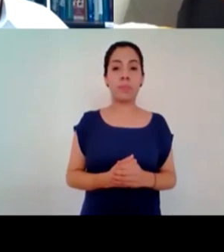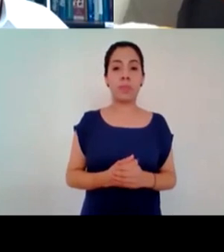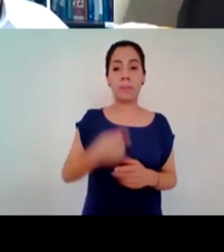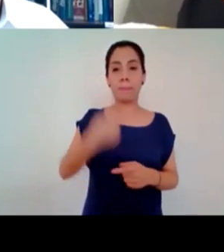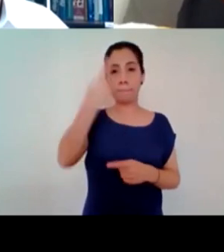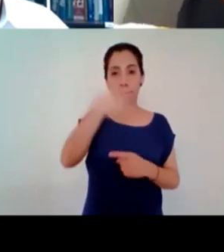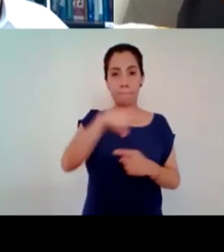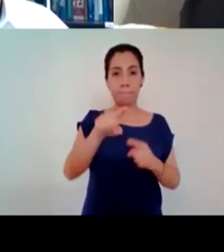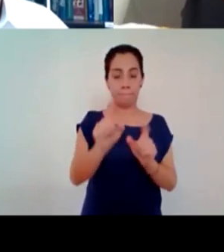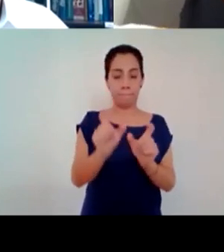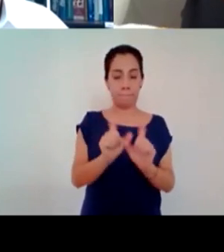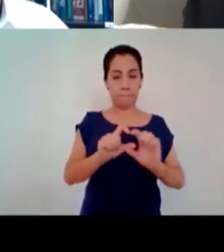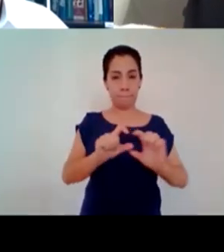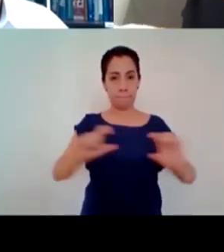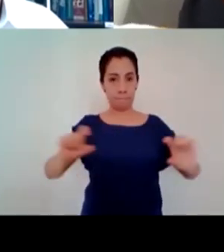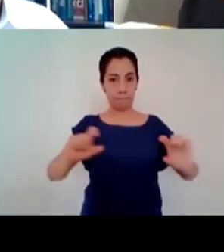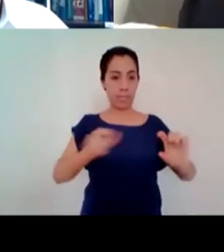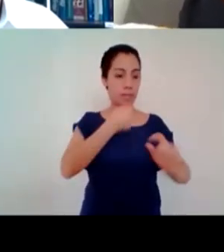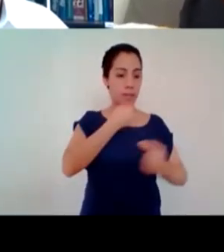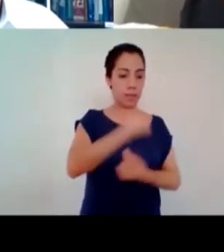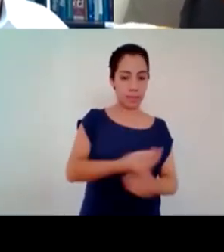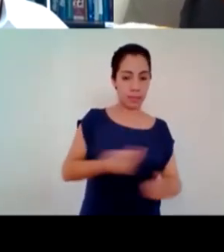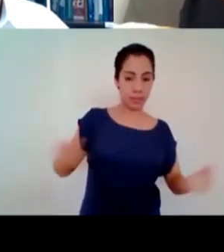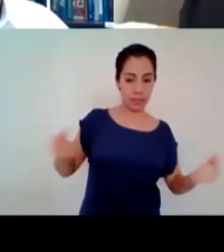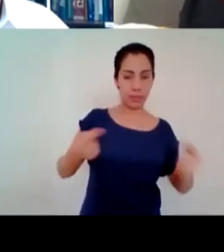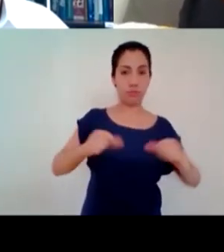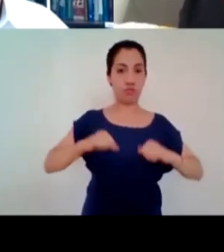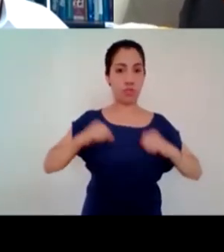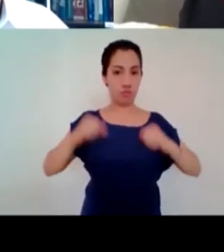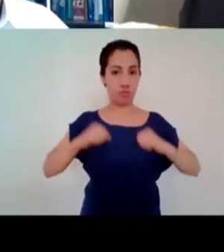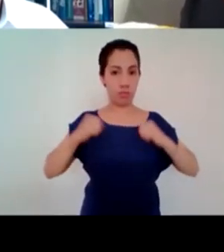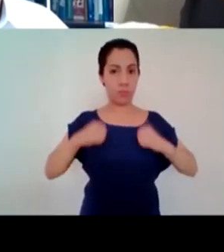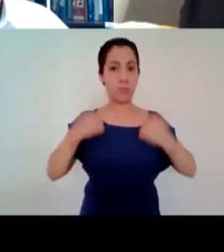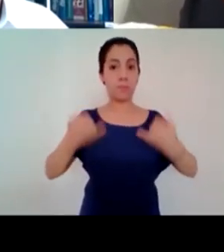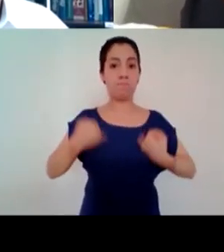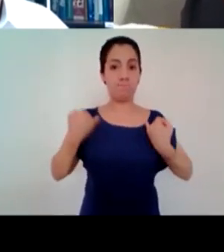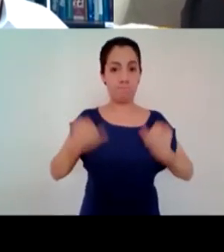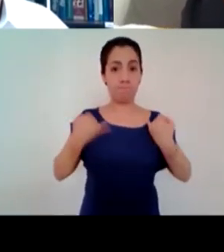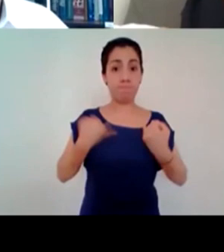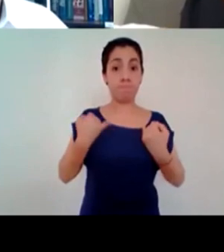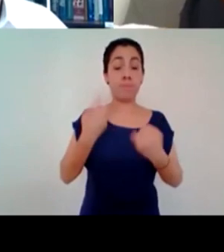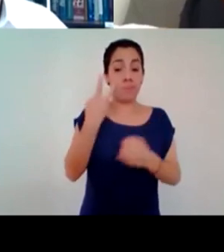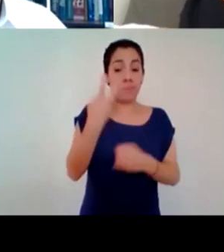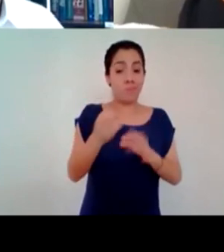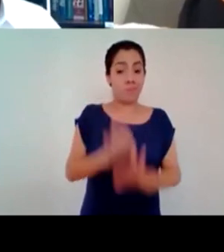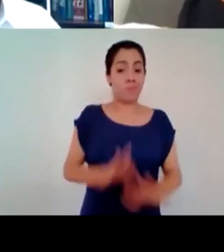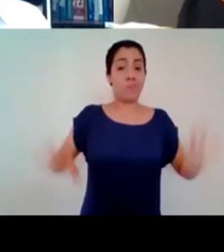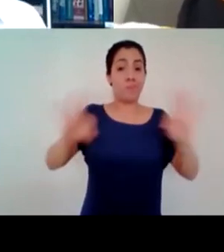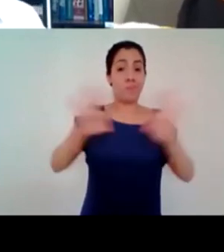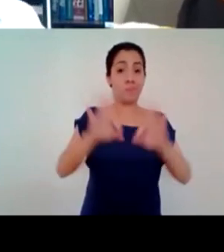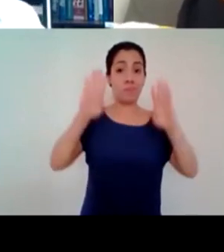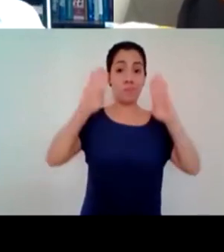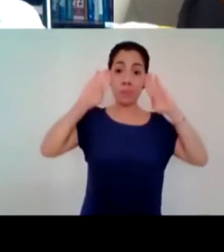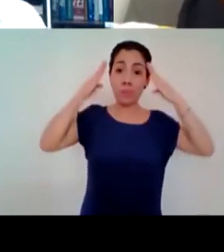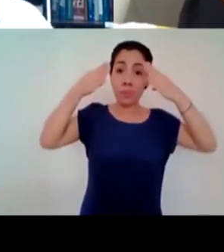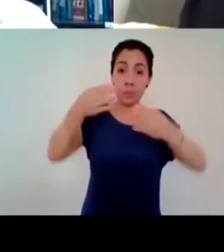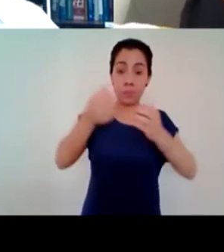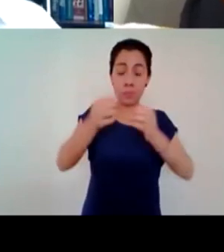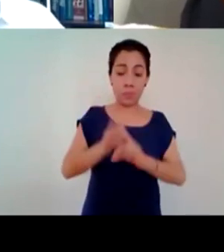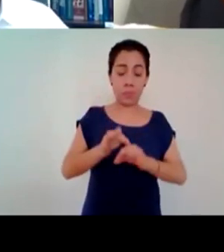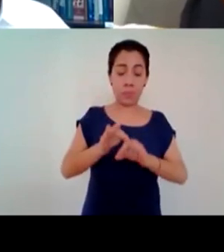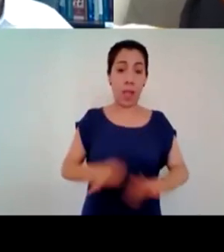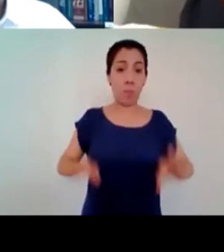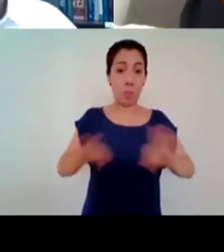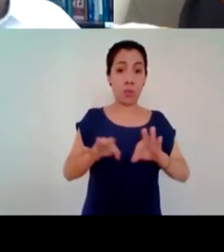niñas y adolescentes, porque nos parece que este es el foco en el que tiene que estar puesta ahorita la prevención. Y voy a hablar un poco más de ello